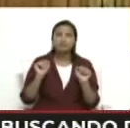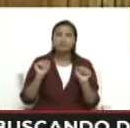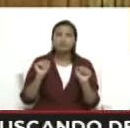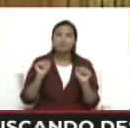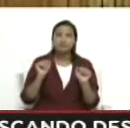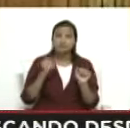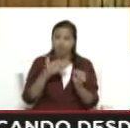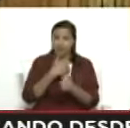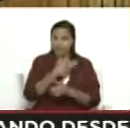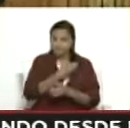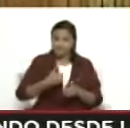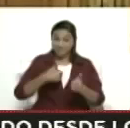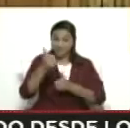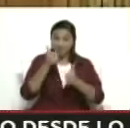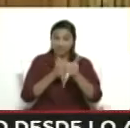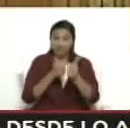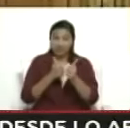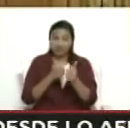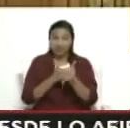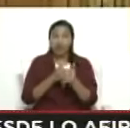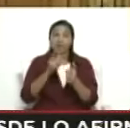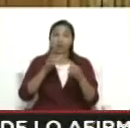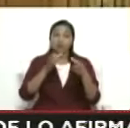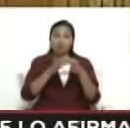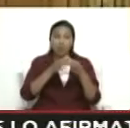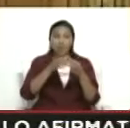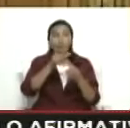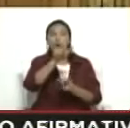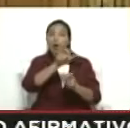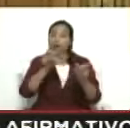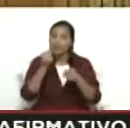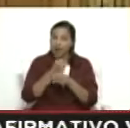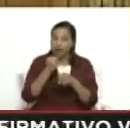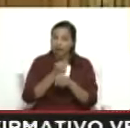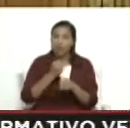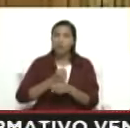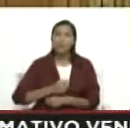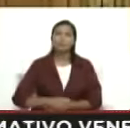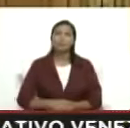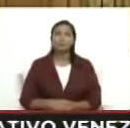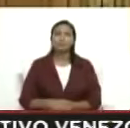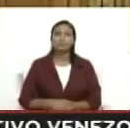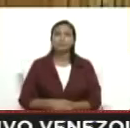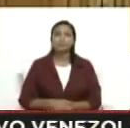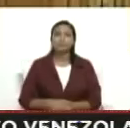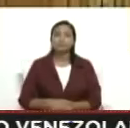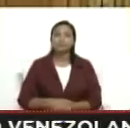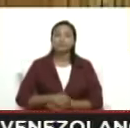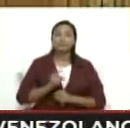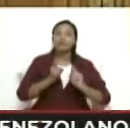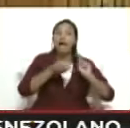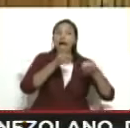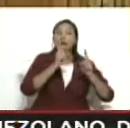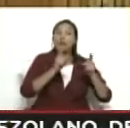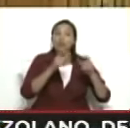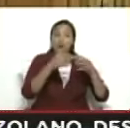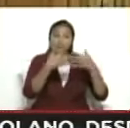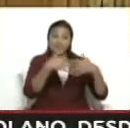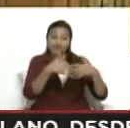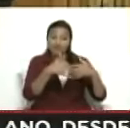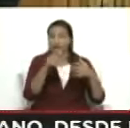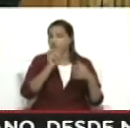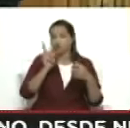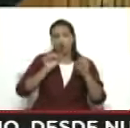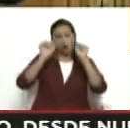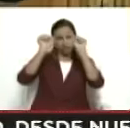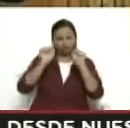vicepresidencia, sectores de los trabajadores, recuerdo muy bien, algunos sectores empresariales que no acataron el paro,